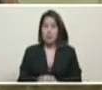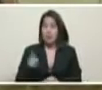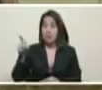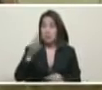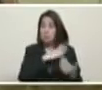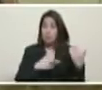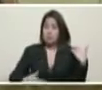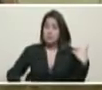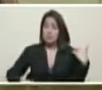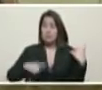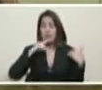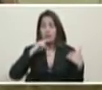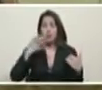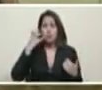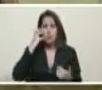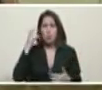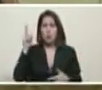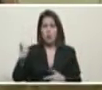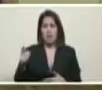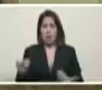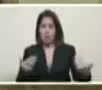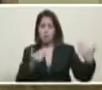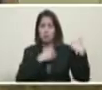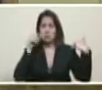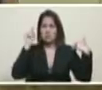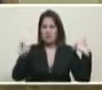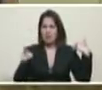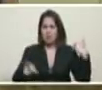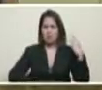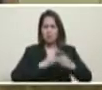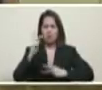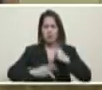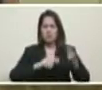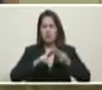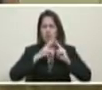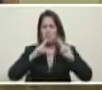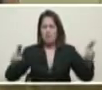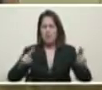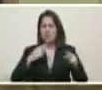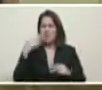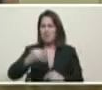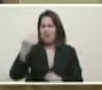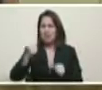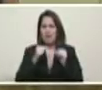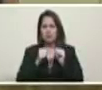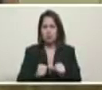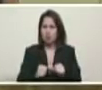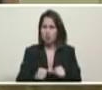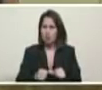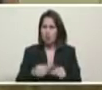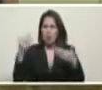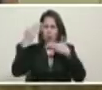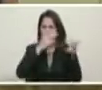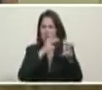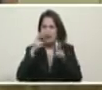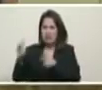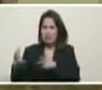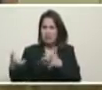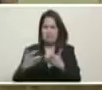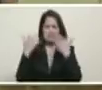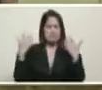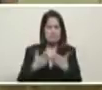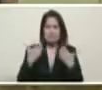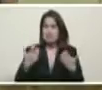Presidente Iván Duque, tome las riendas de un proceso de paz sólido con la guerrilla, con los